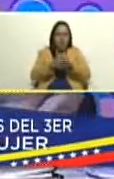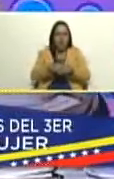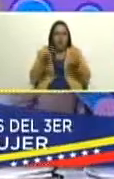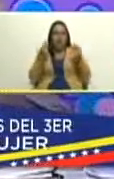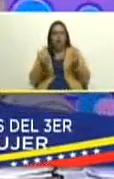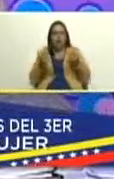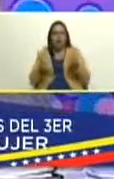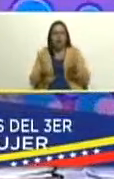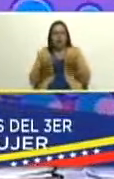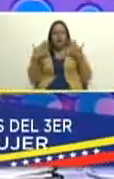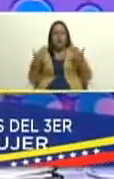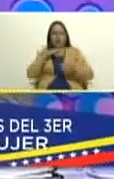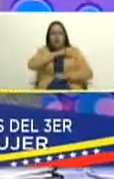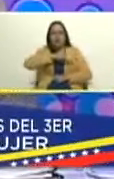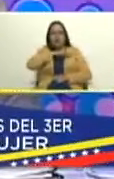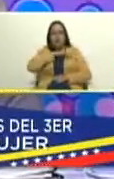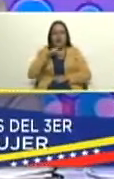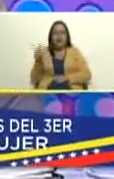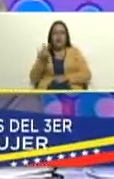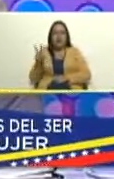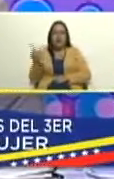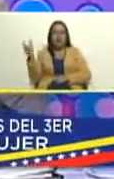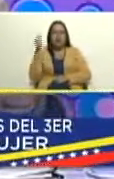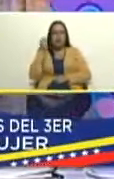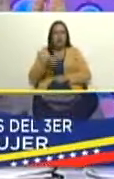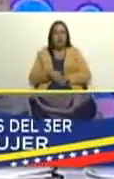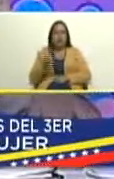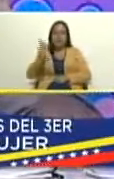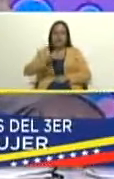activamos la gran misión Venezuela Mujer, necesaria.